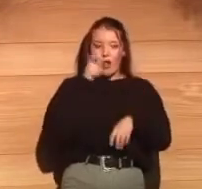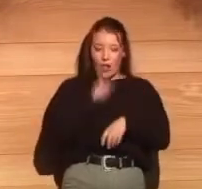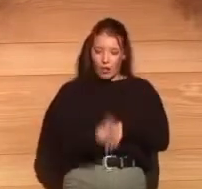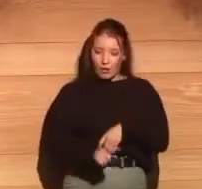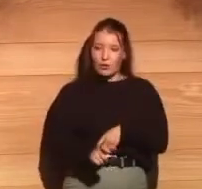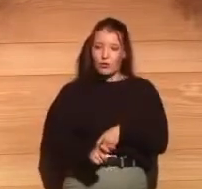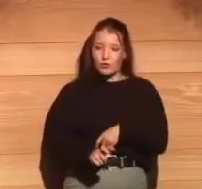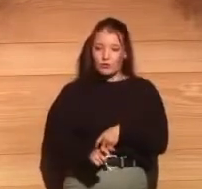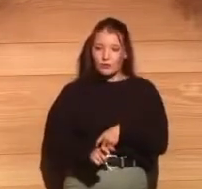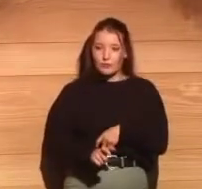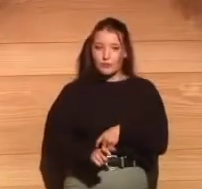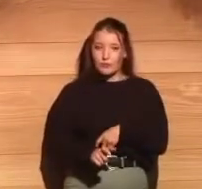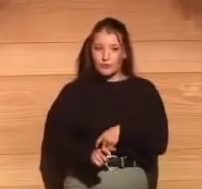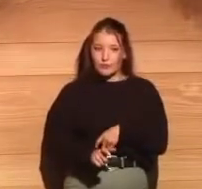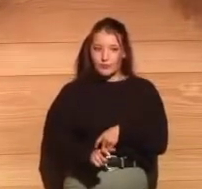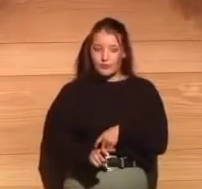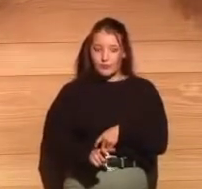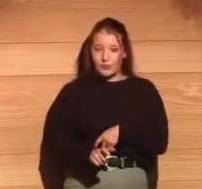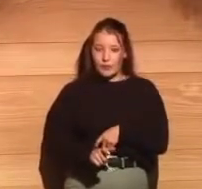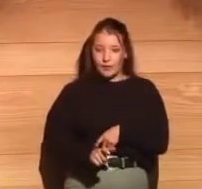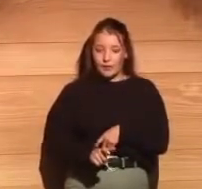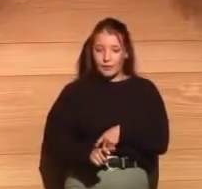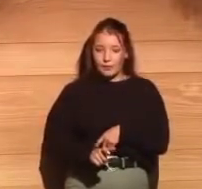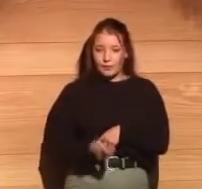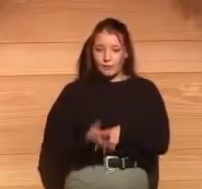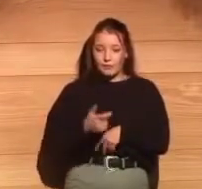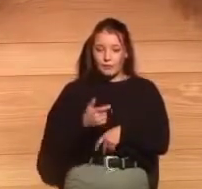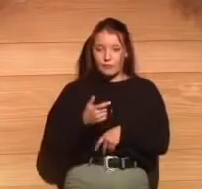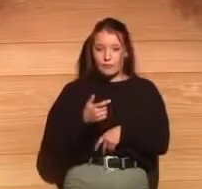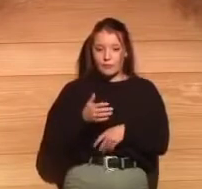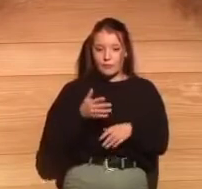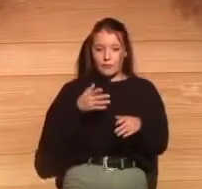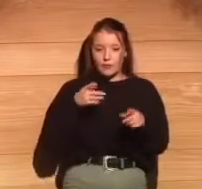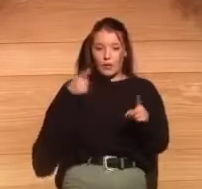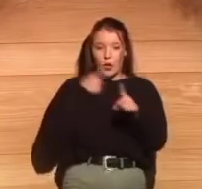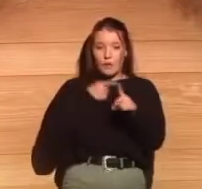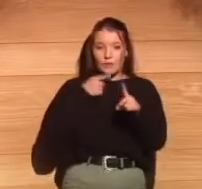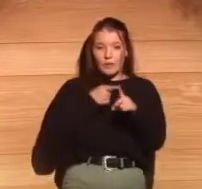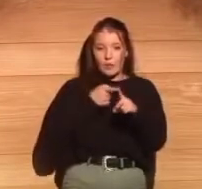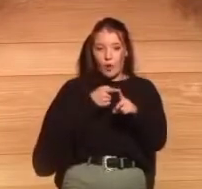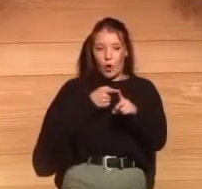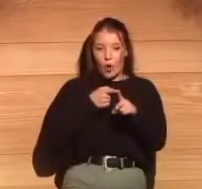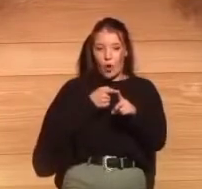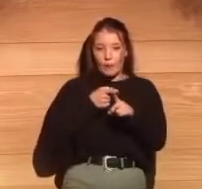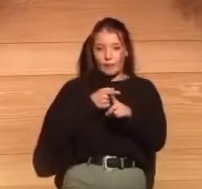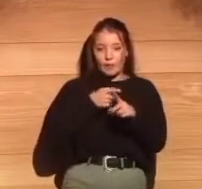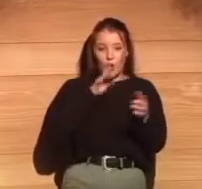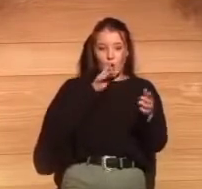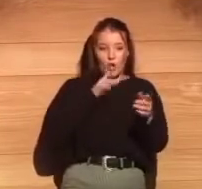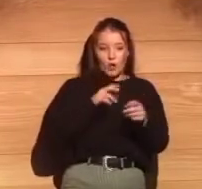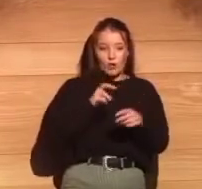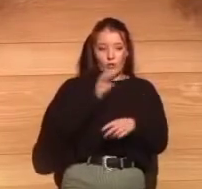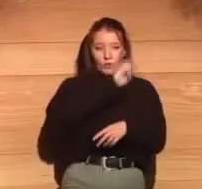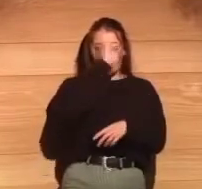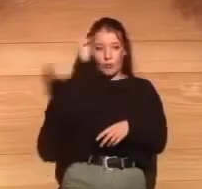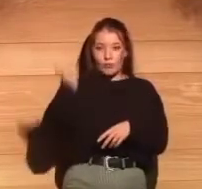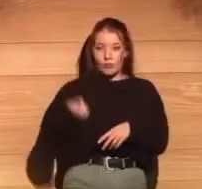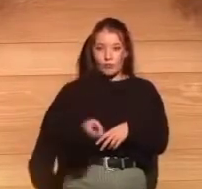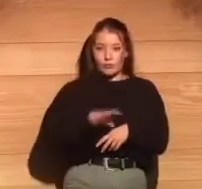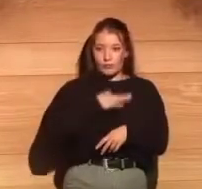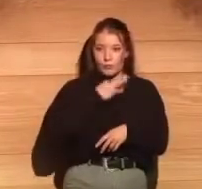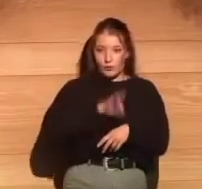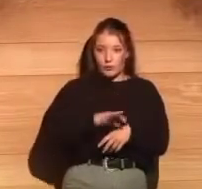de todos los tipos de operaciones que se pueden realizar, o incluso las que ya están bautizadas, ¿no? Las que están